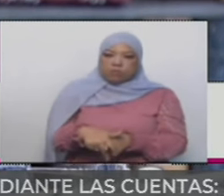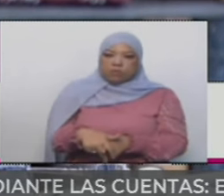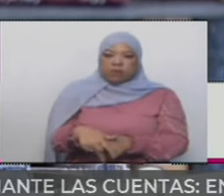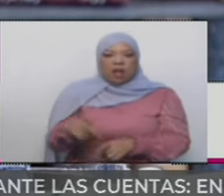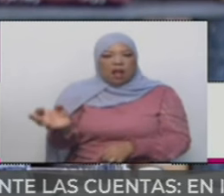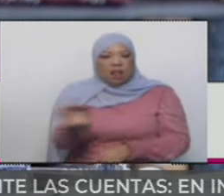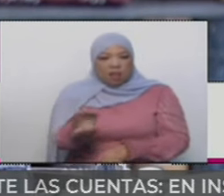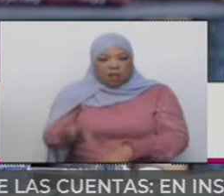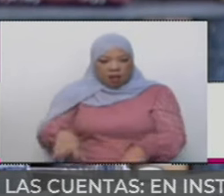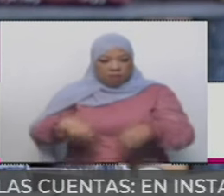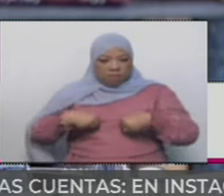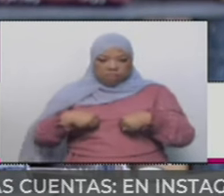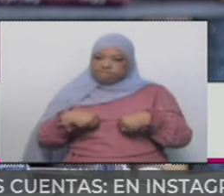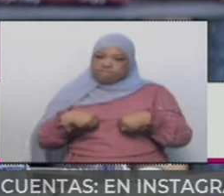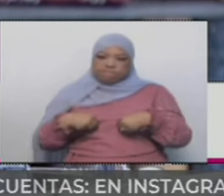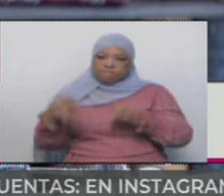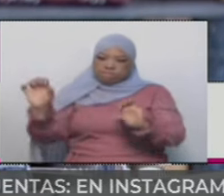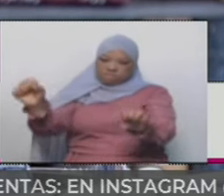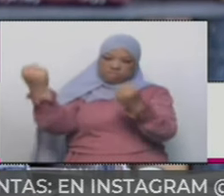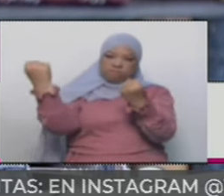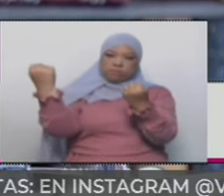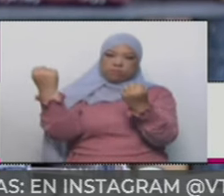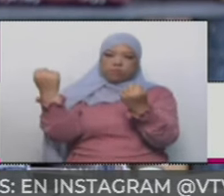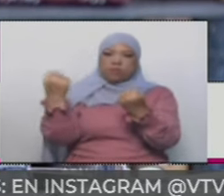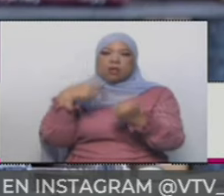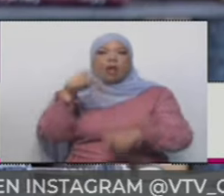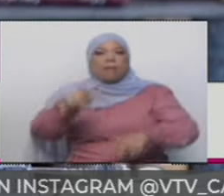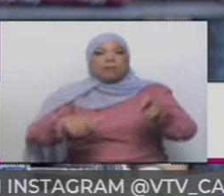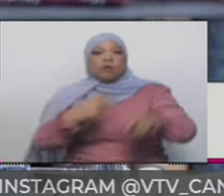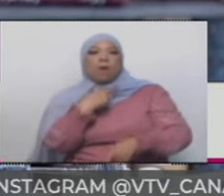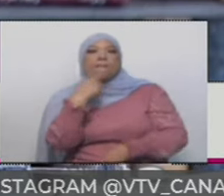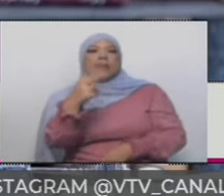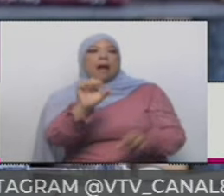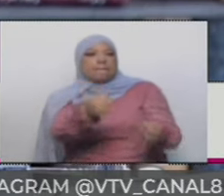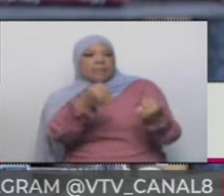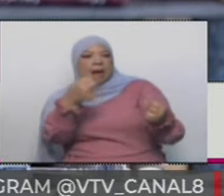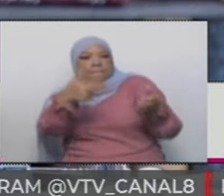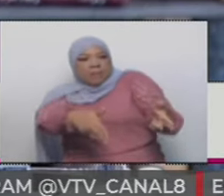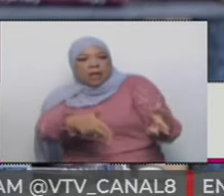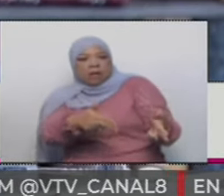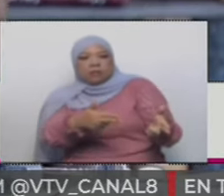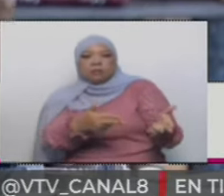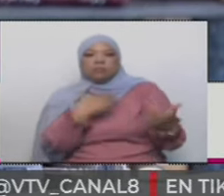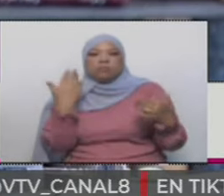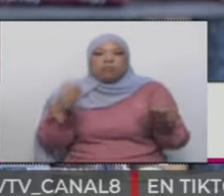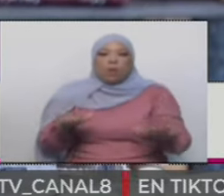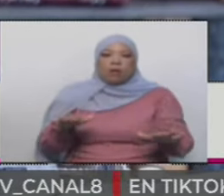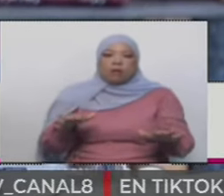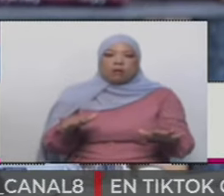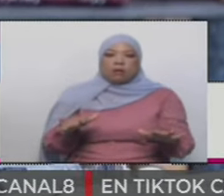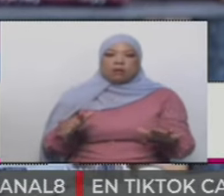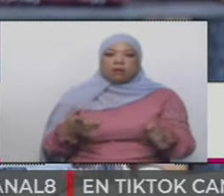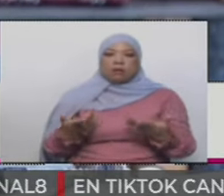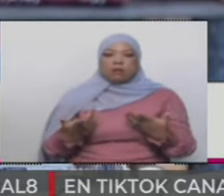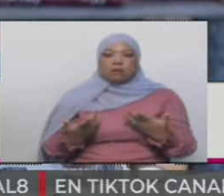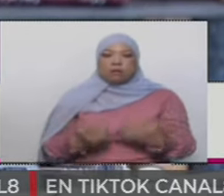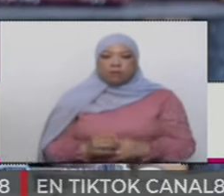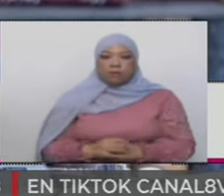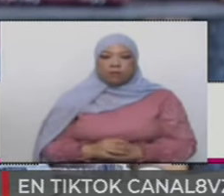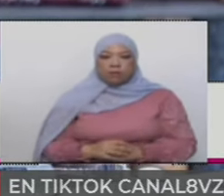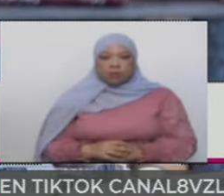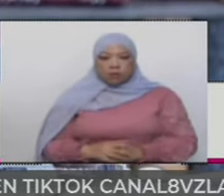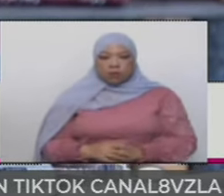invisibles. Y el que trataba de levantar la voz, ¡plomo! Pero para no irme tan lejos, yo